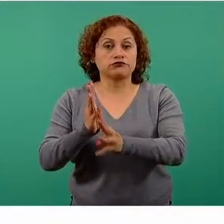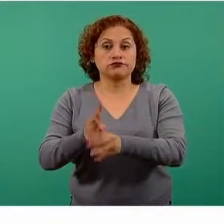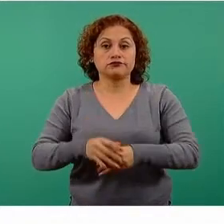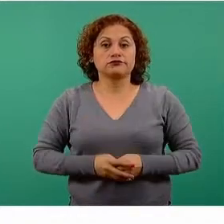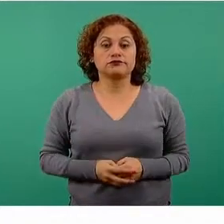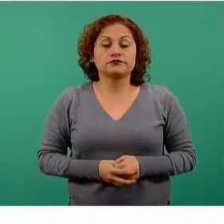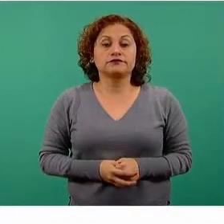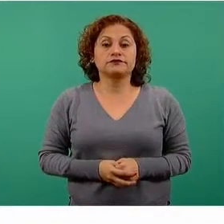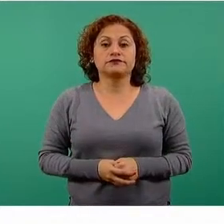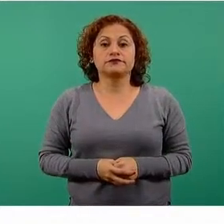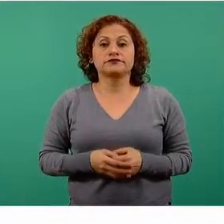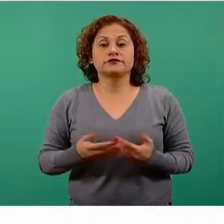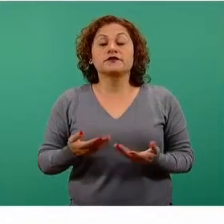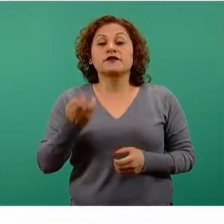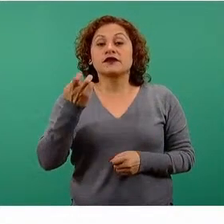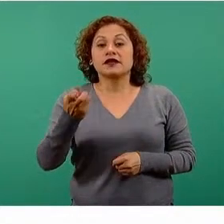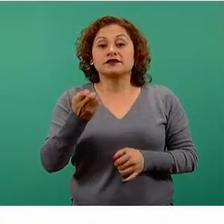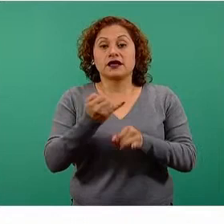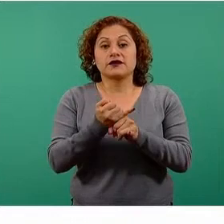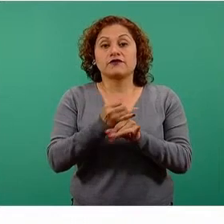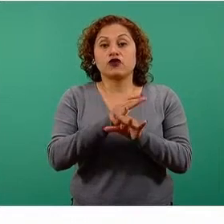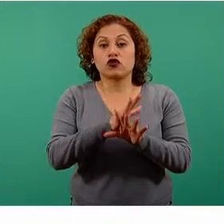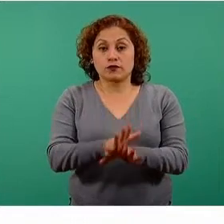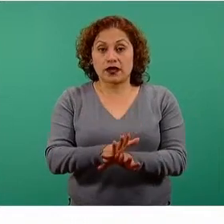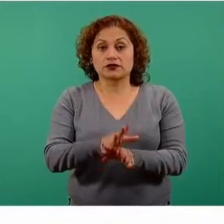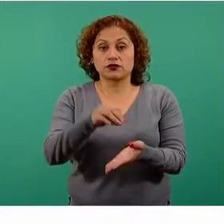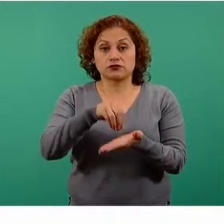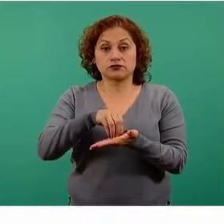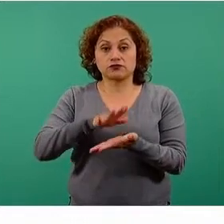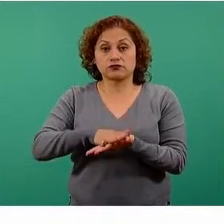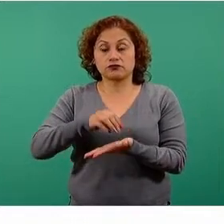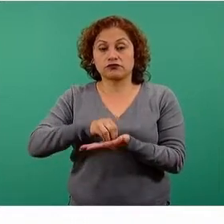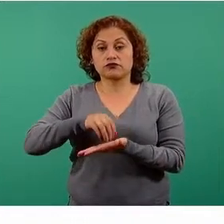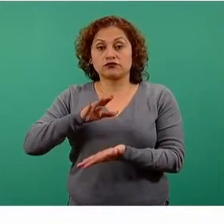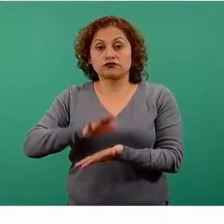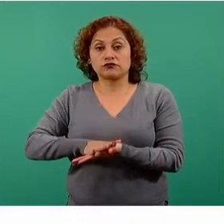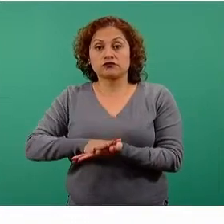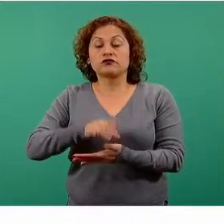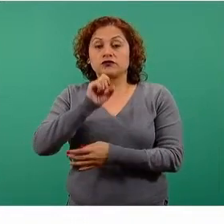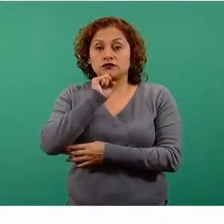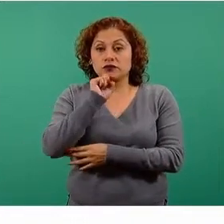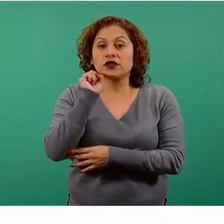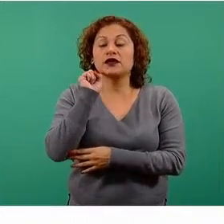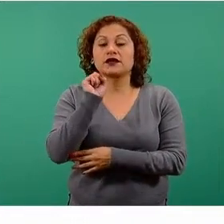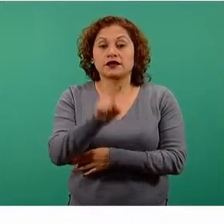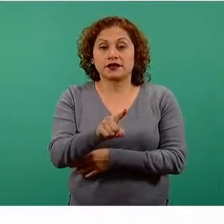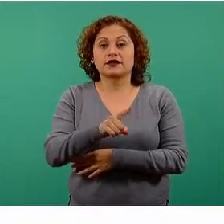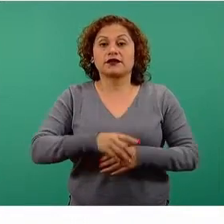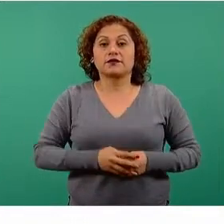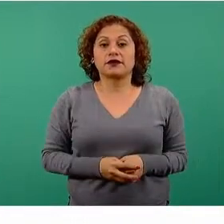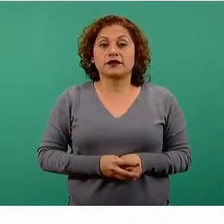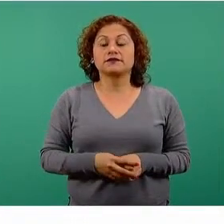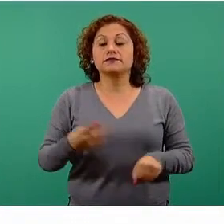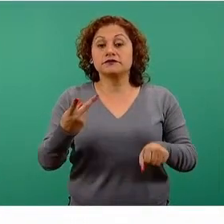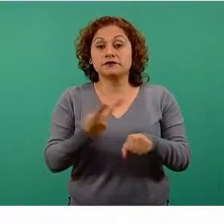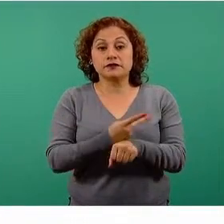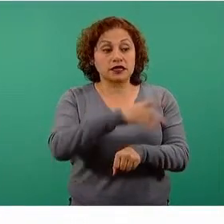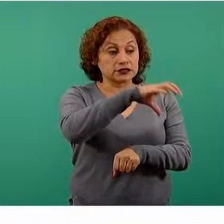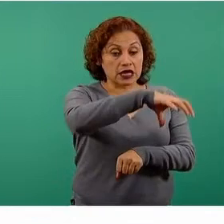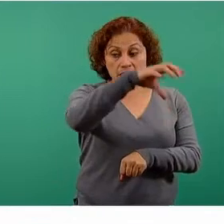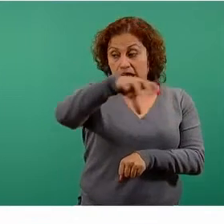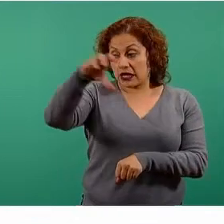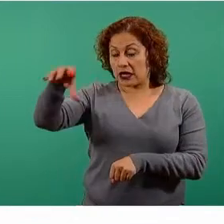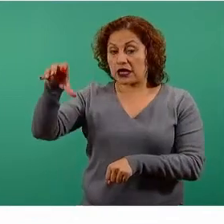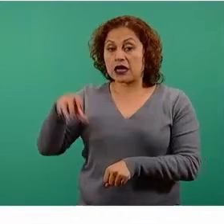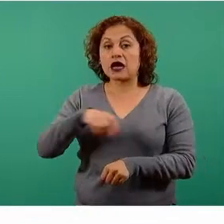la plataforma de información, y también de la continuidad de operaciones de las unidades de vacunación